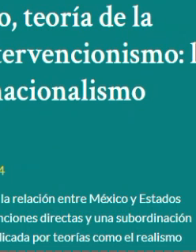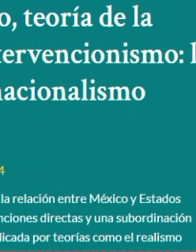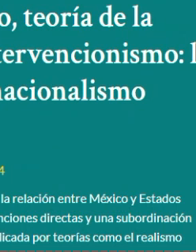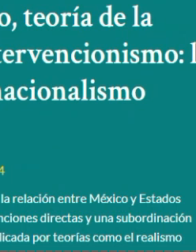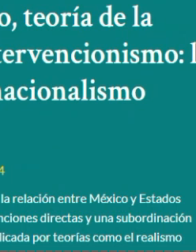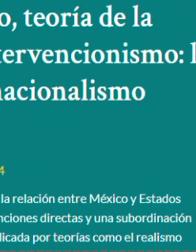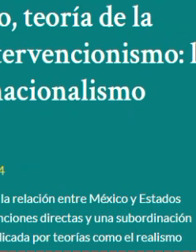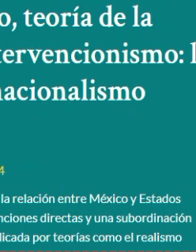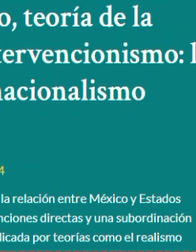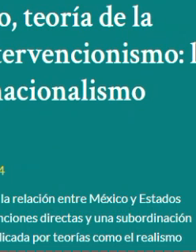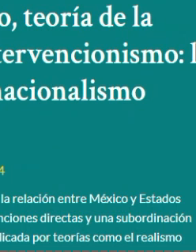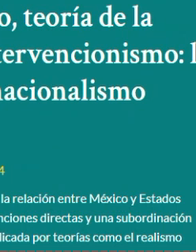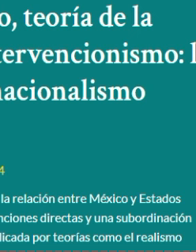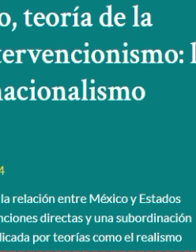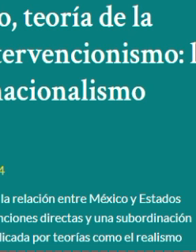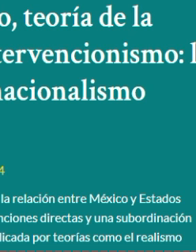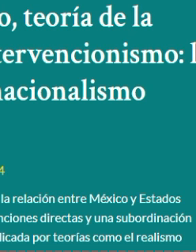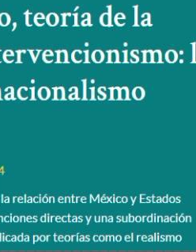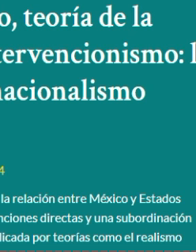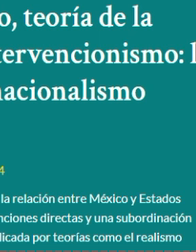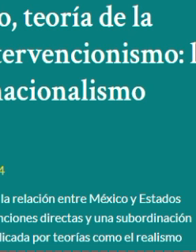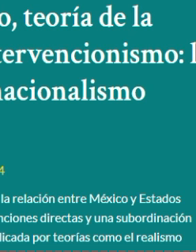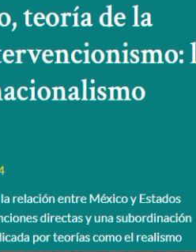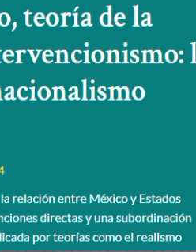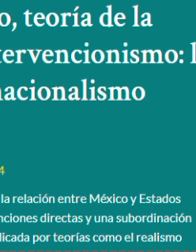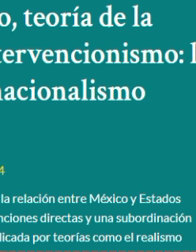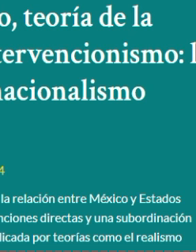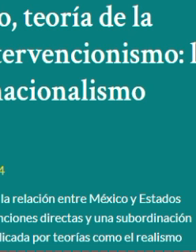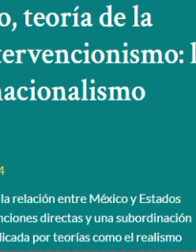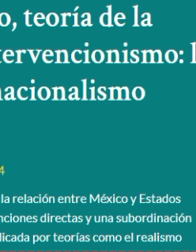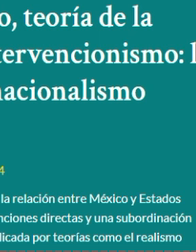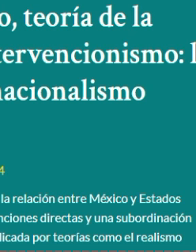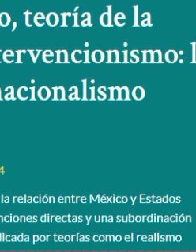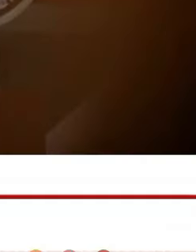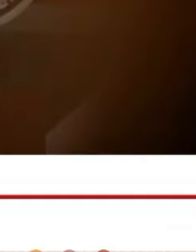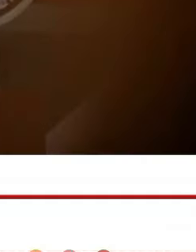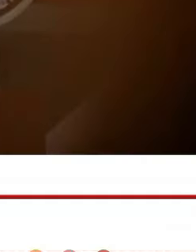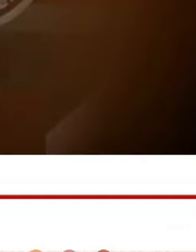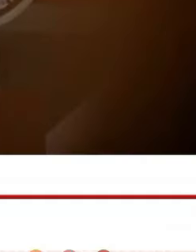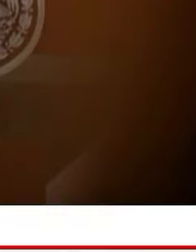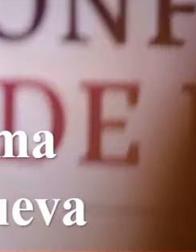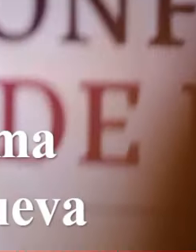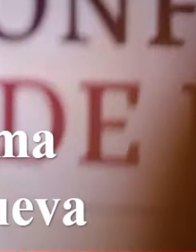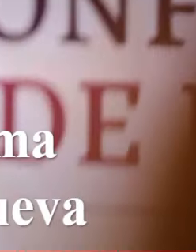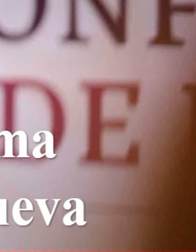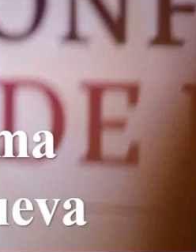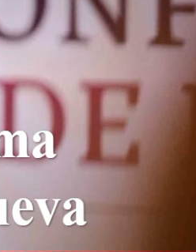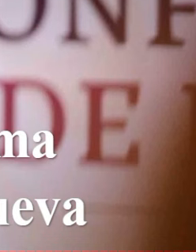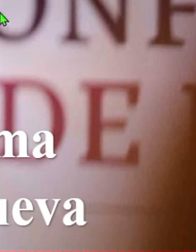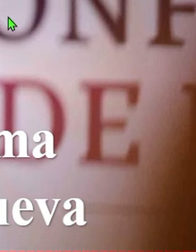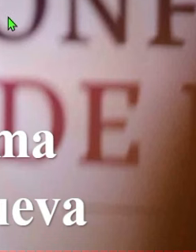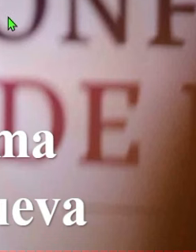de Contralínea, que también es un medio muy oficialista, medio palero. O la cromada, miren